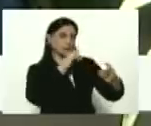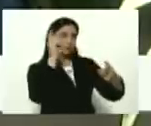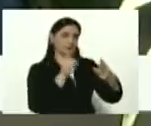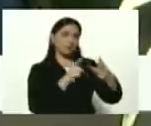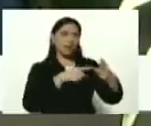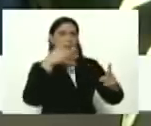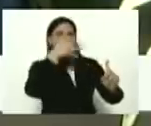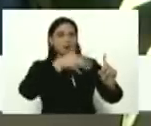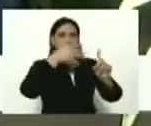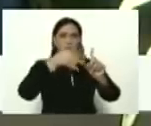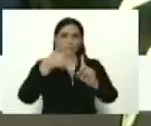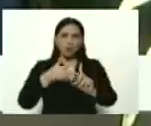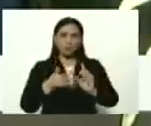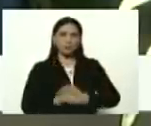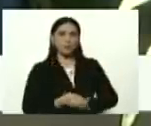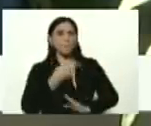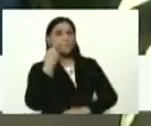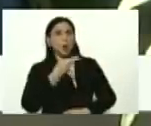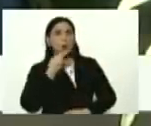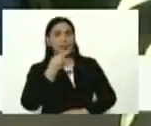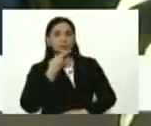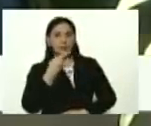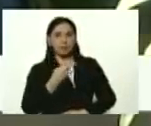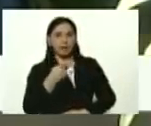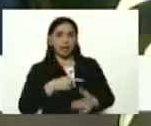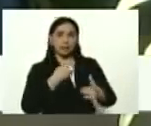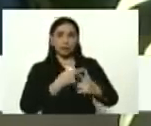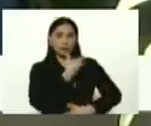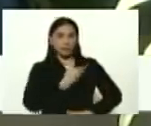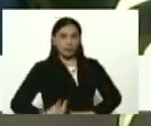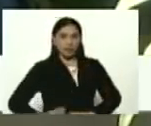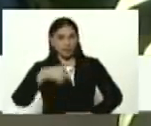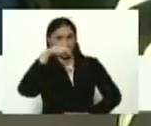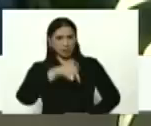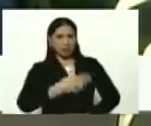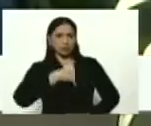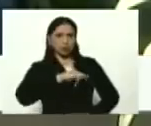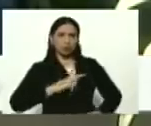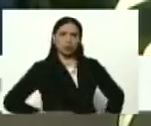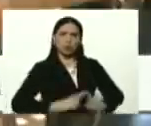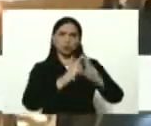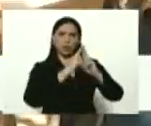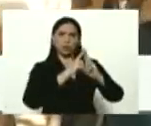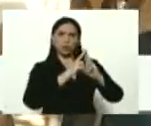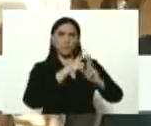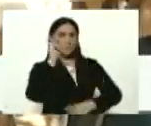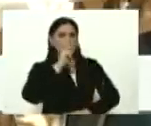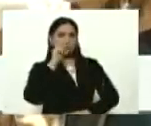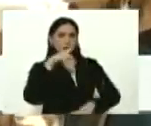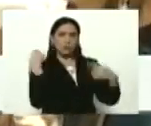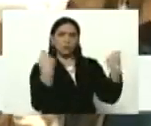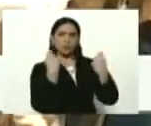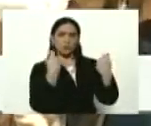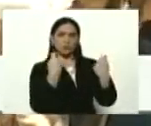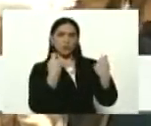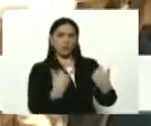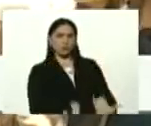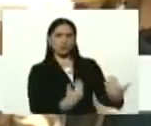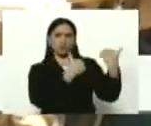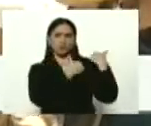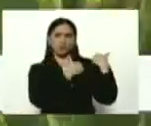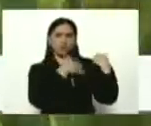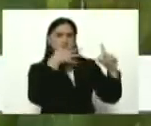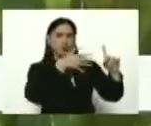de capacitación política. Entonces, presidente, aquí nos encontramos con unos educadores populares que llevan a cabo la